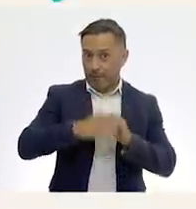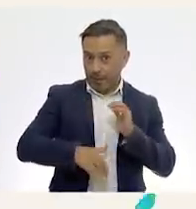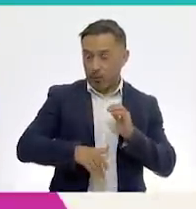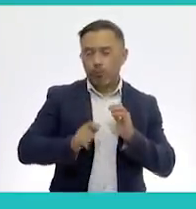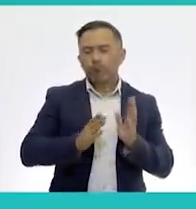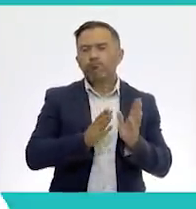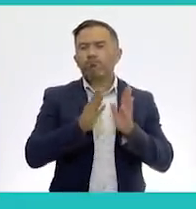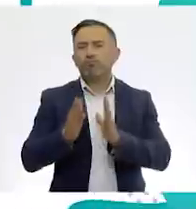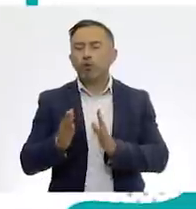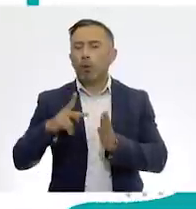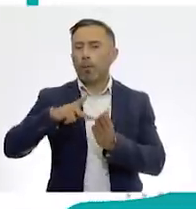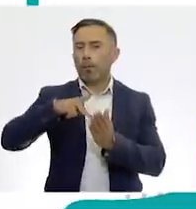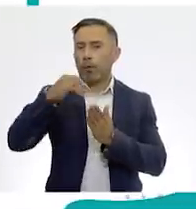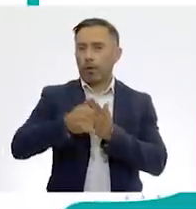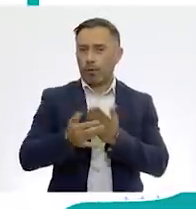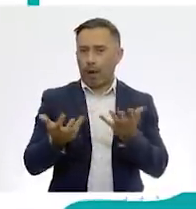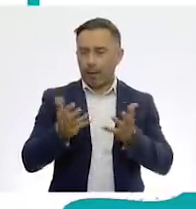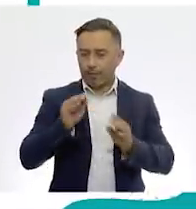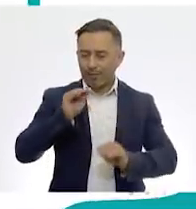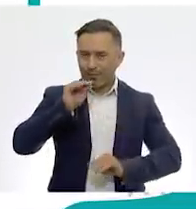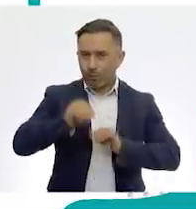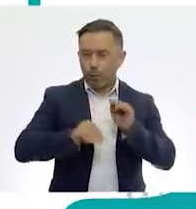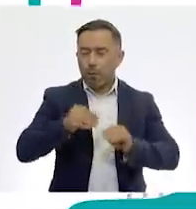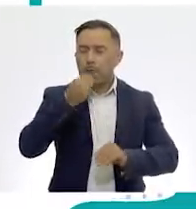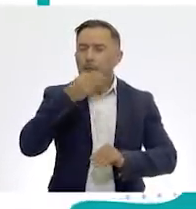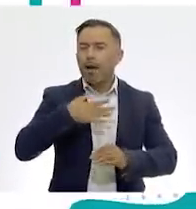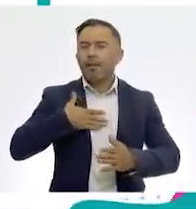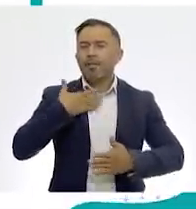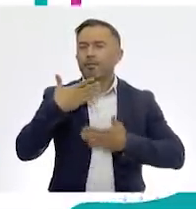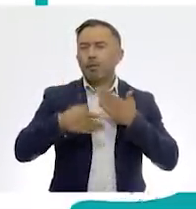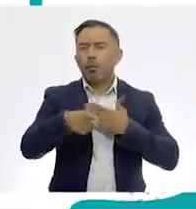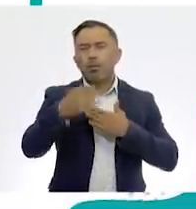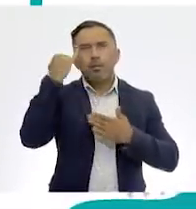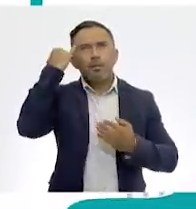proyectos. Te divertirás y pondrás en acción tu creatividad.